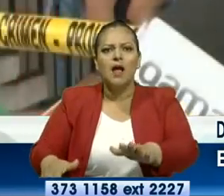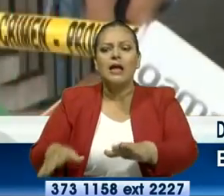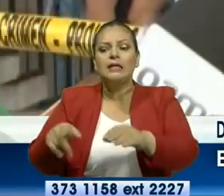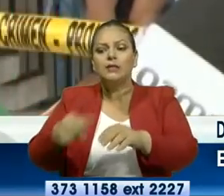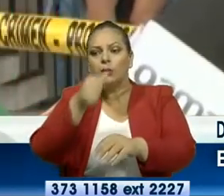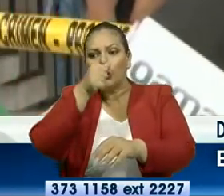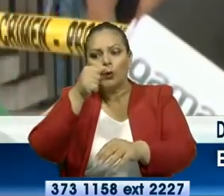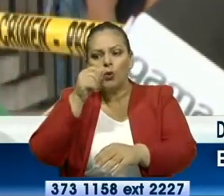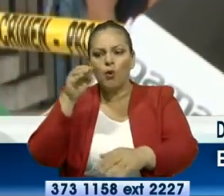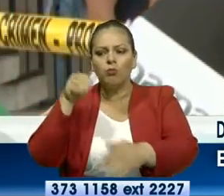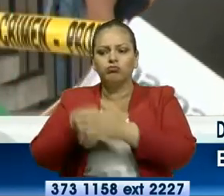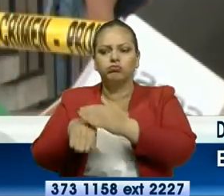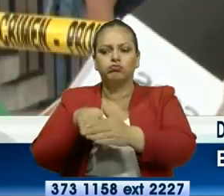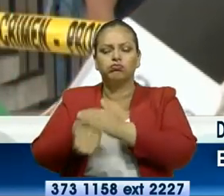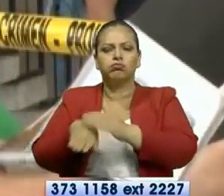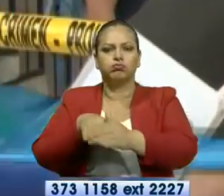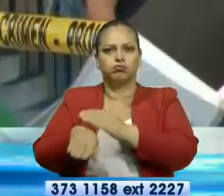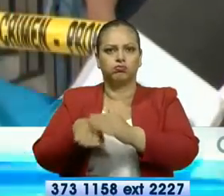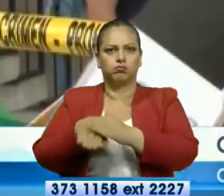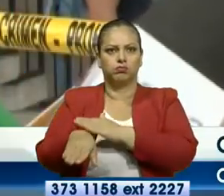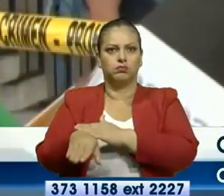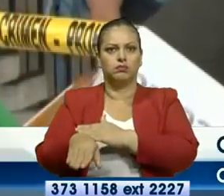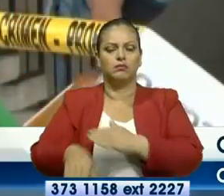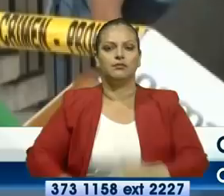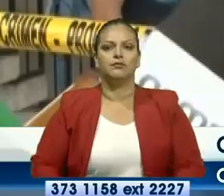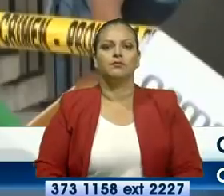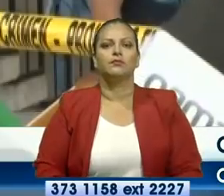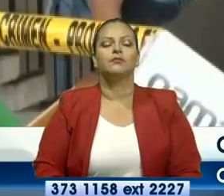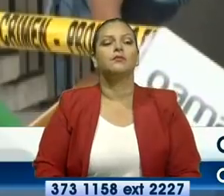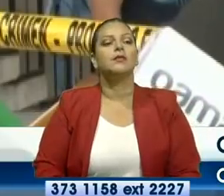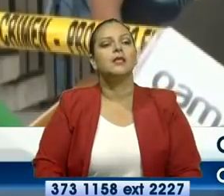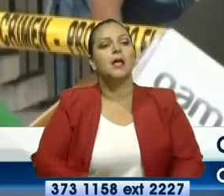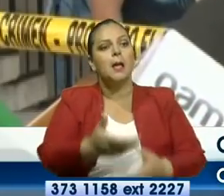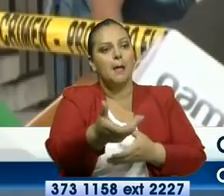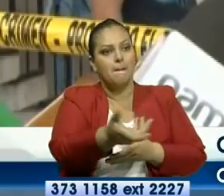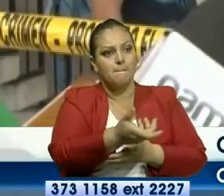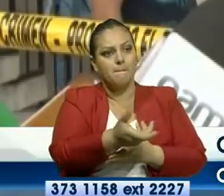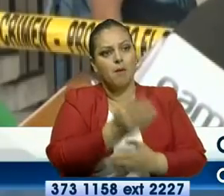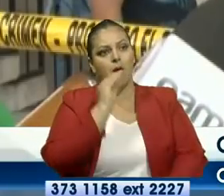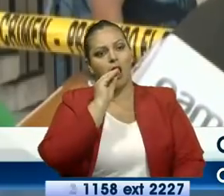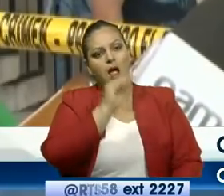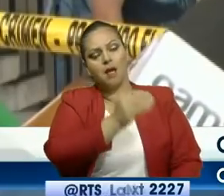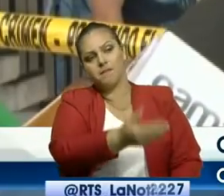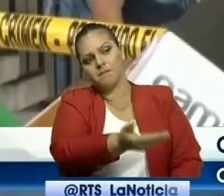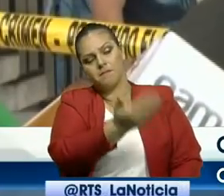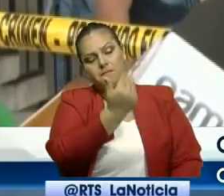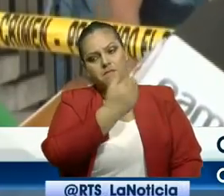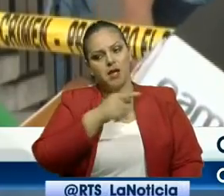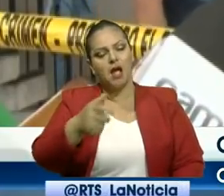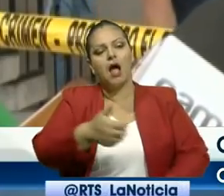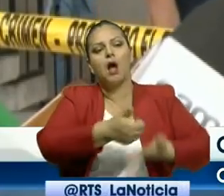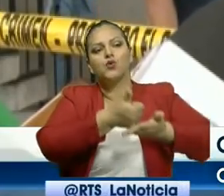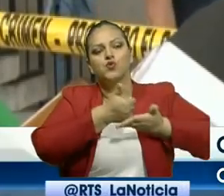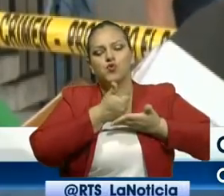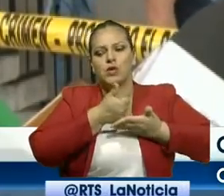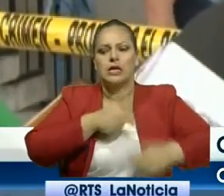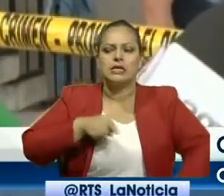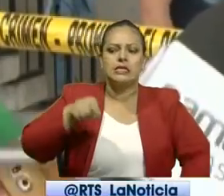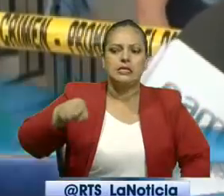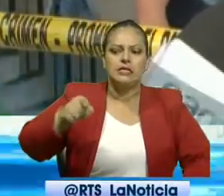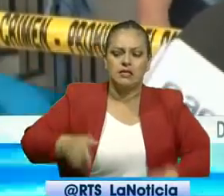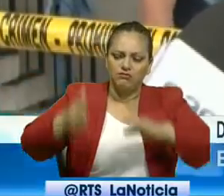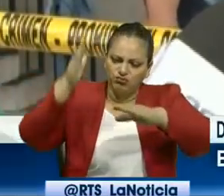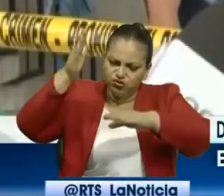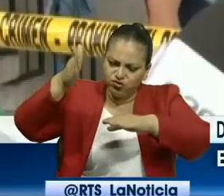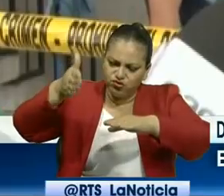con la colaboración de otras instituciones, en este caso bomberos, se procede a abrir este piso de la camioneta y